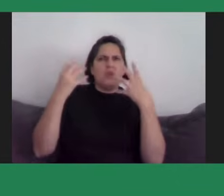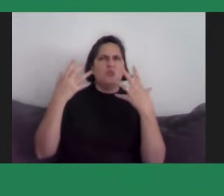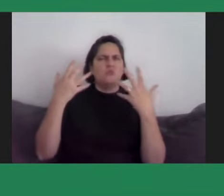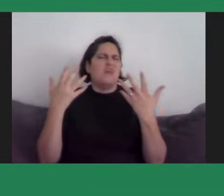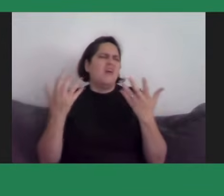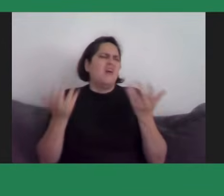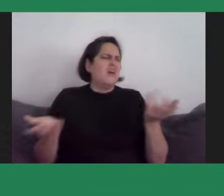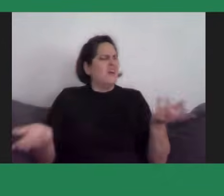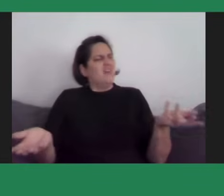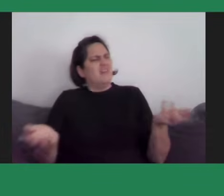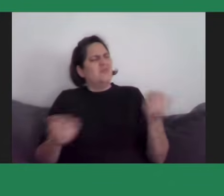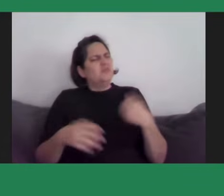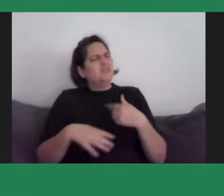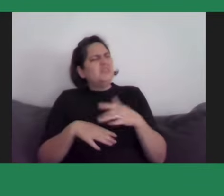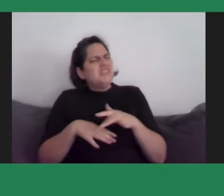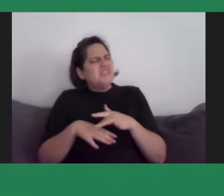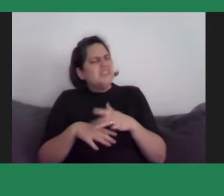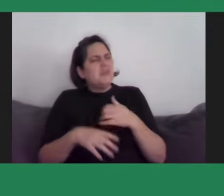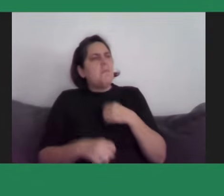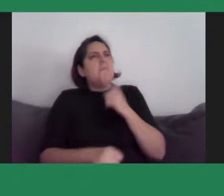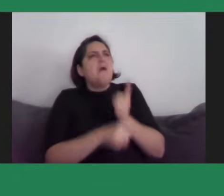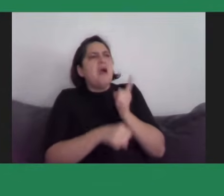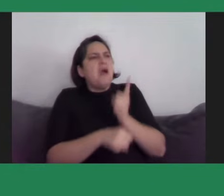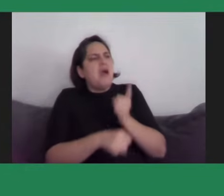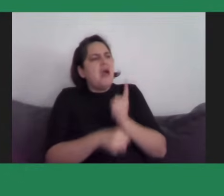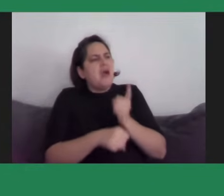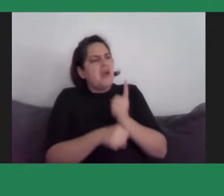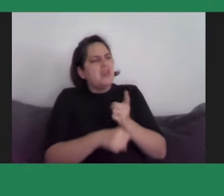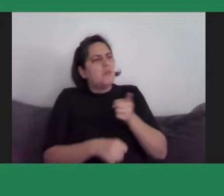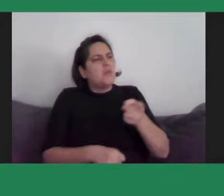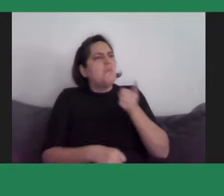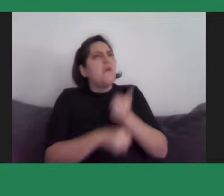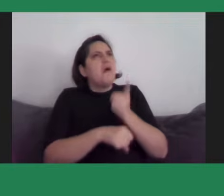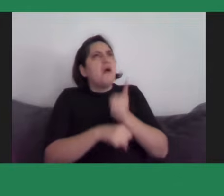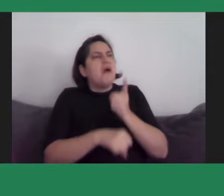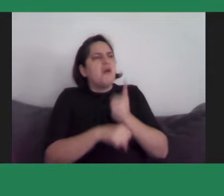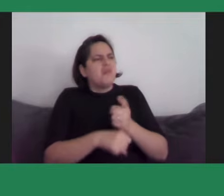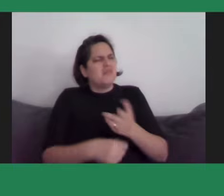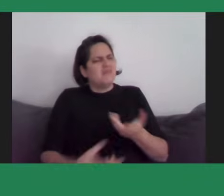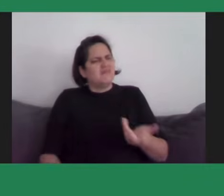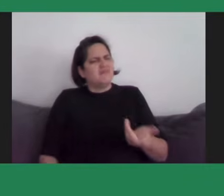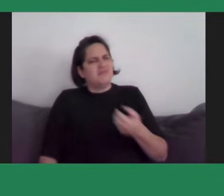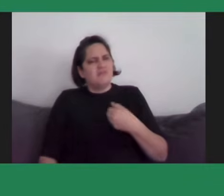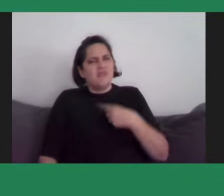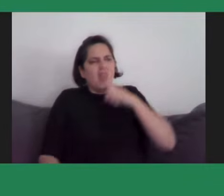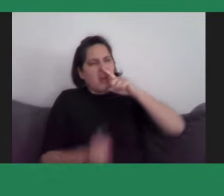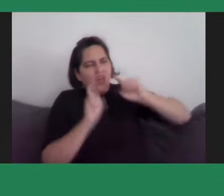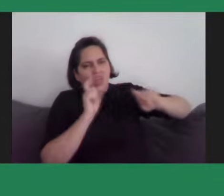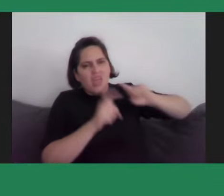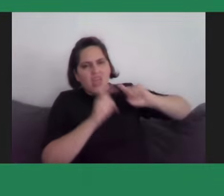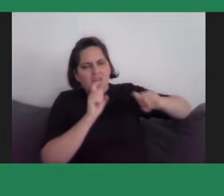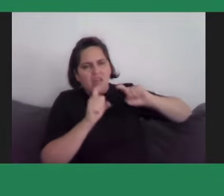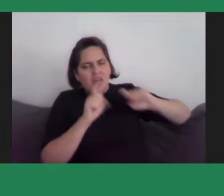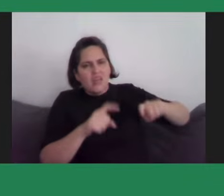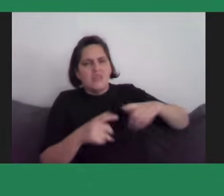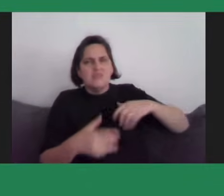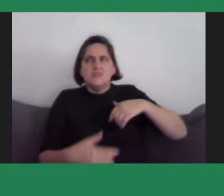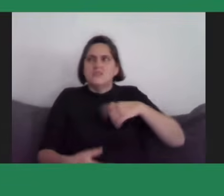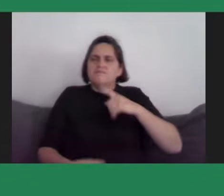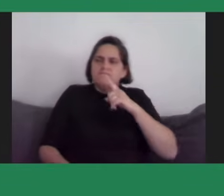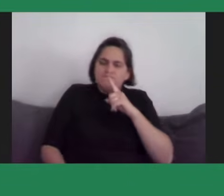ejemplo, que era mandona porque quería que las cosas se hicieran a su manera. Todas estas críticas y el maltrato que recibe de la